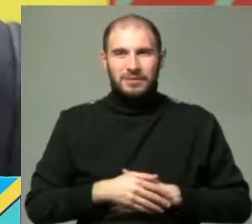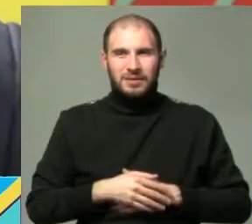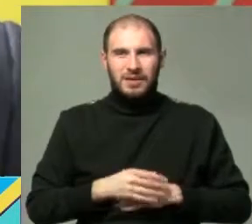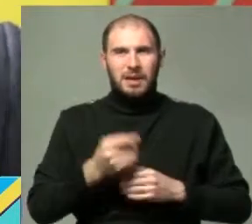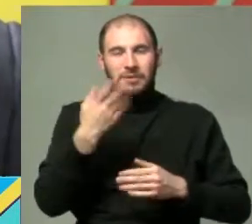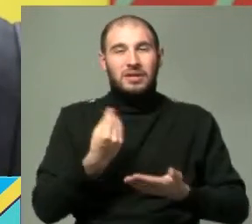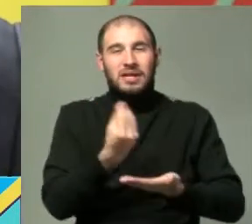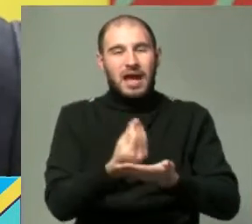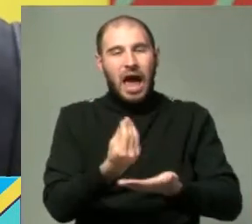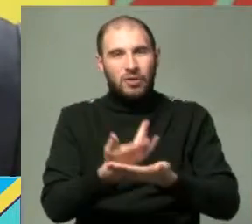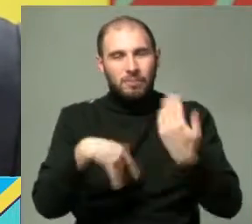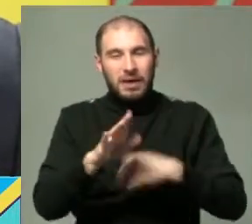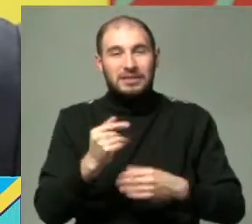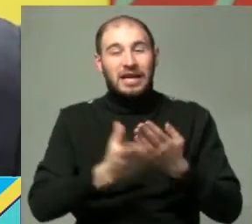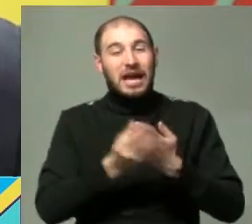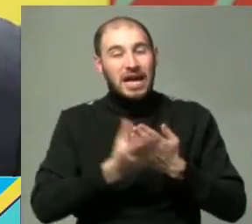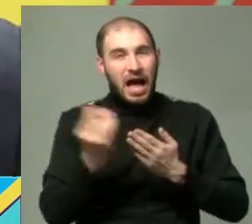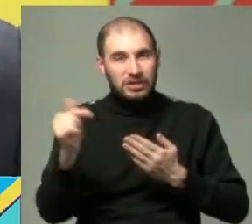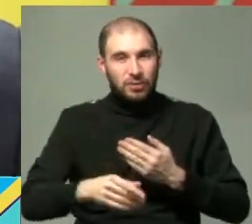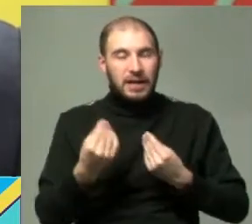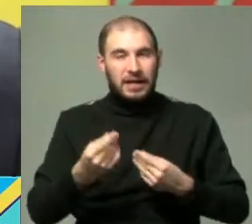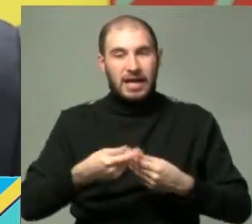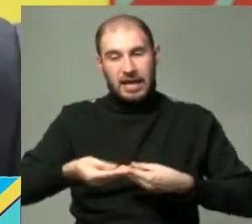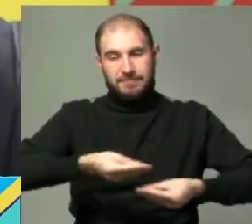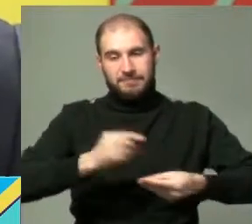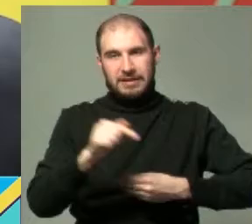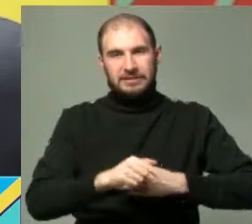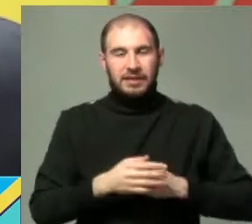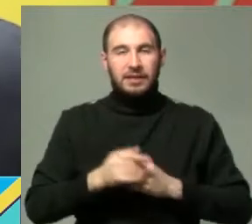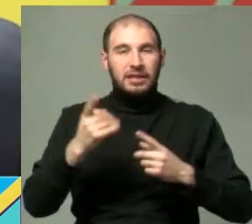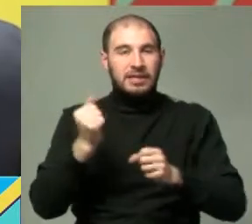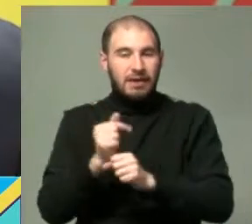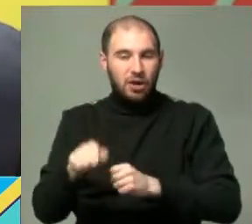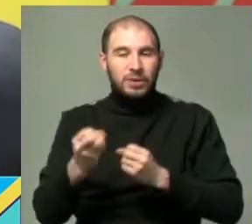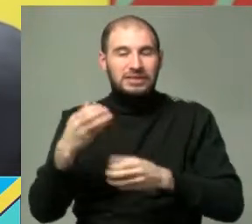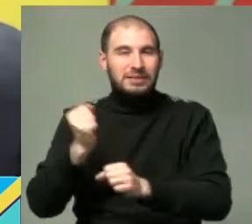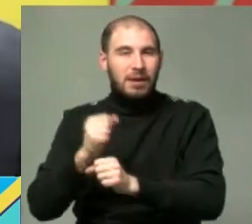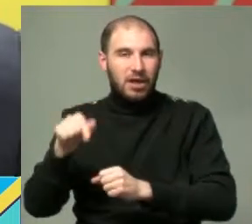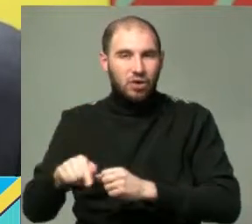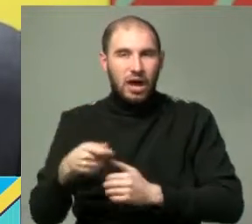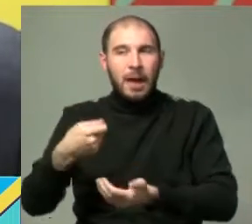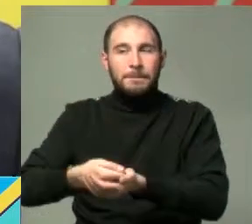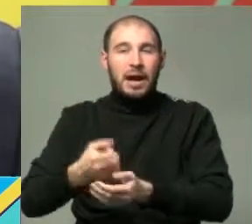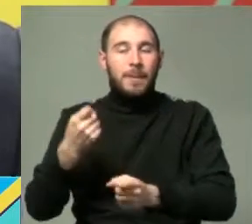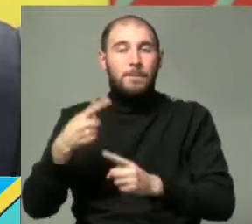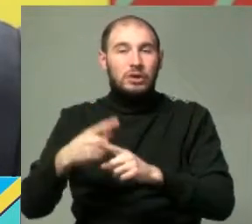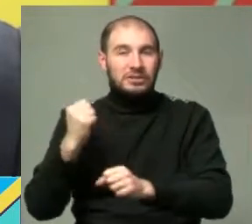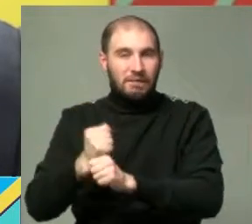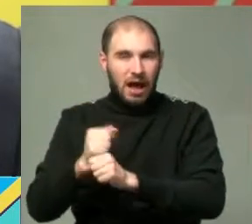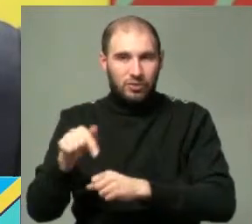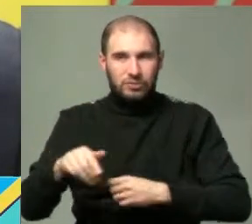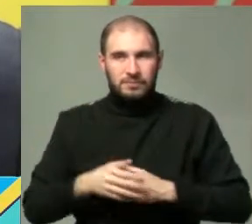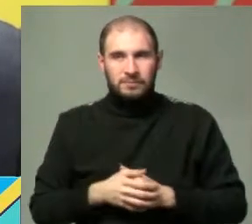ingreso de personas en la medida que los costos para la empresa y para el trabajador, porque el trabajador paga por trabajar.